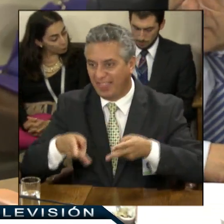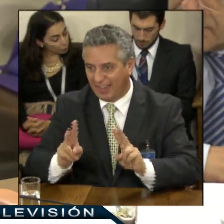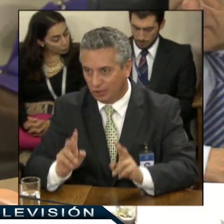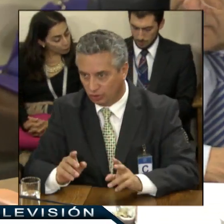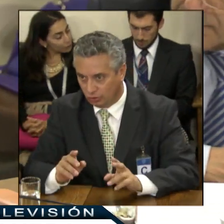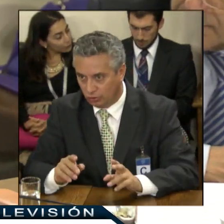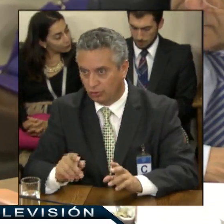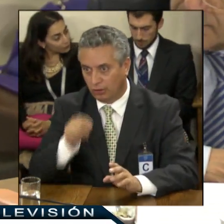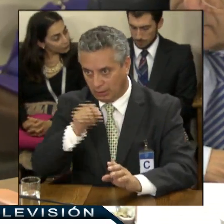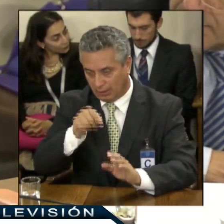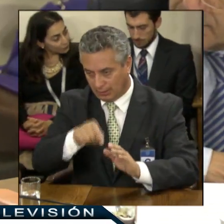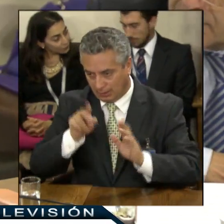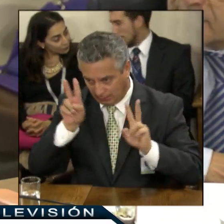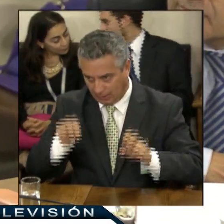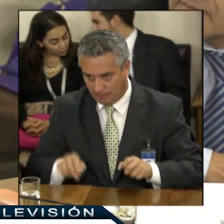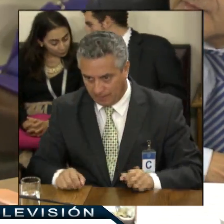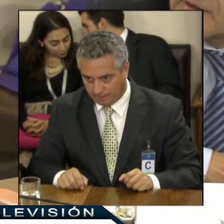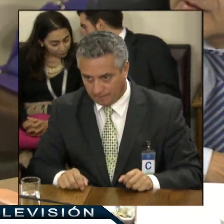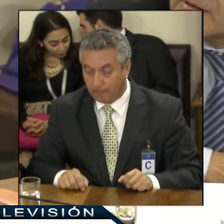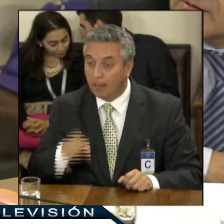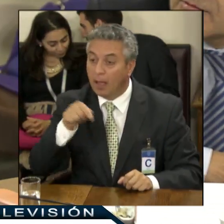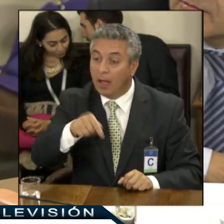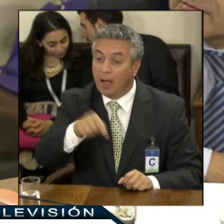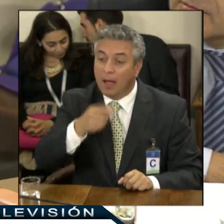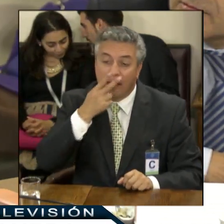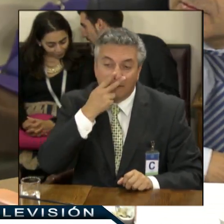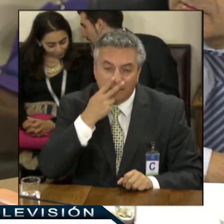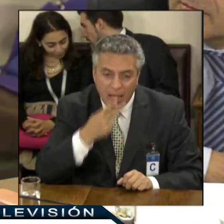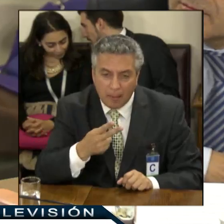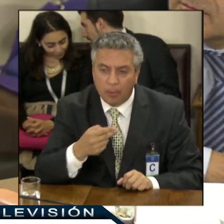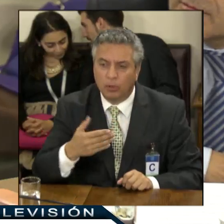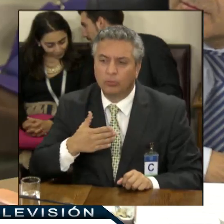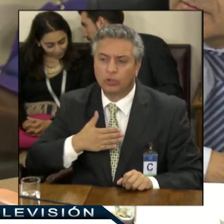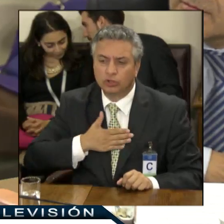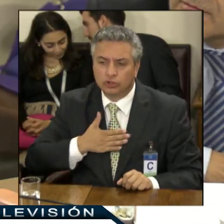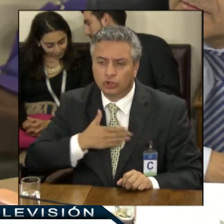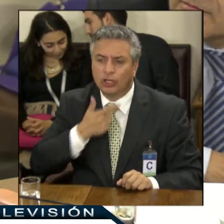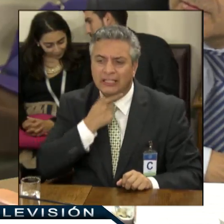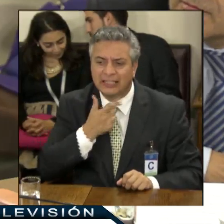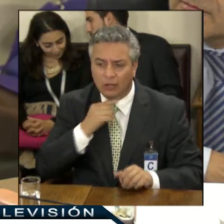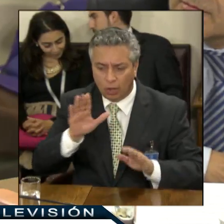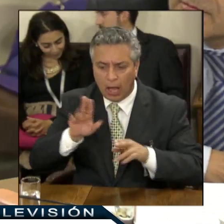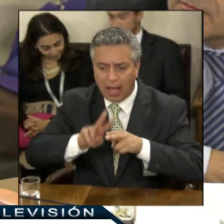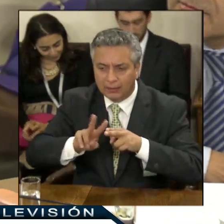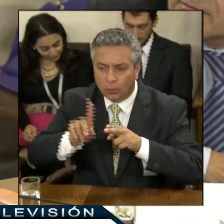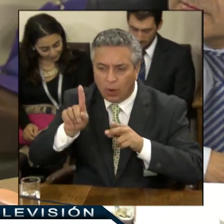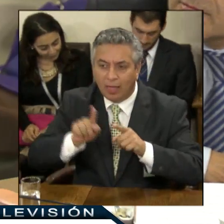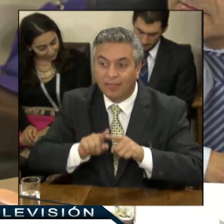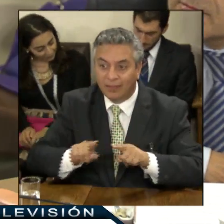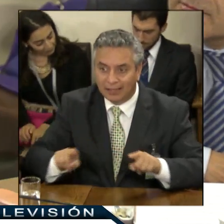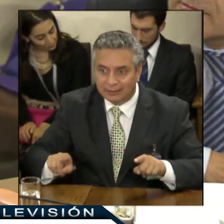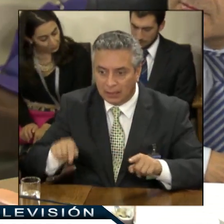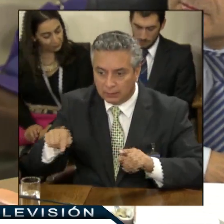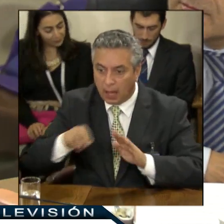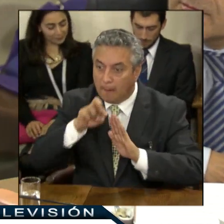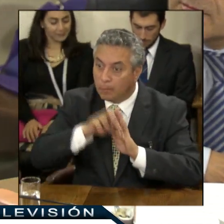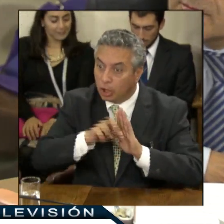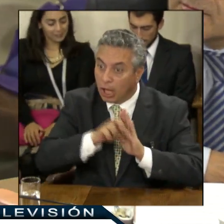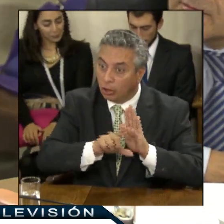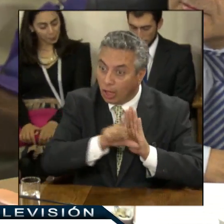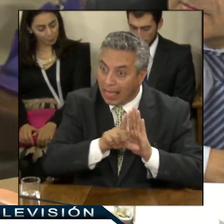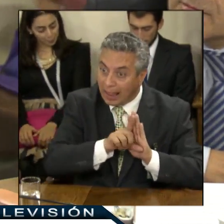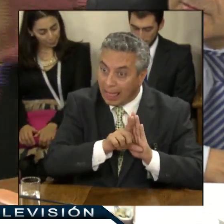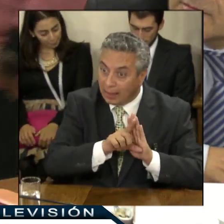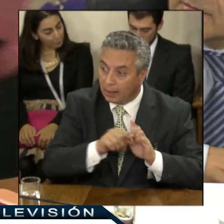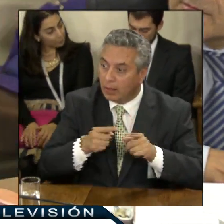de de de de la ley veamos que lo que porque porque yo quio diferenciar lo que es este proyecto de ley de las otras cosas que hay que